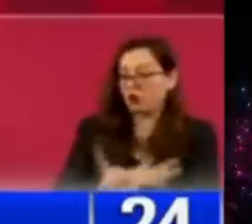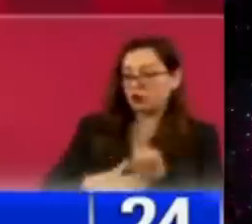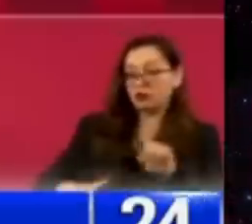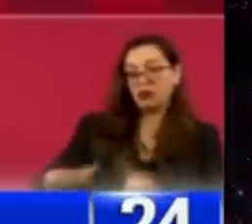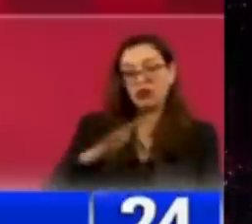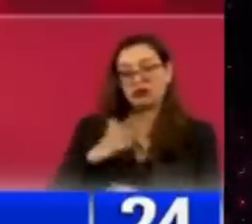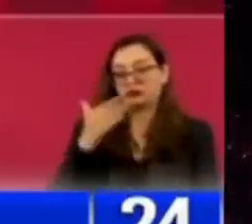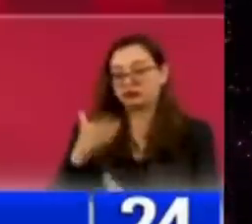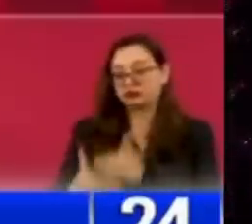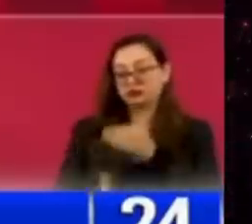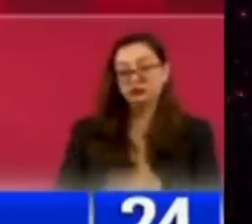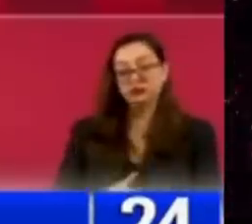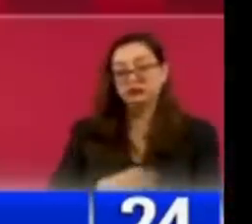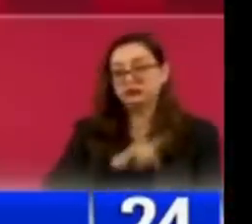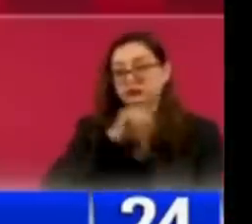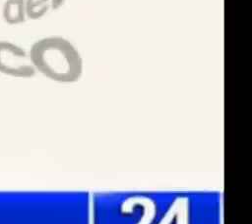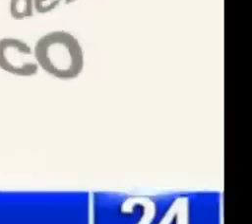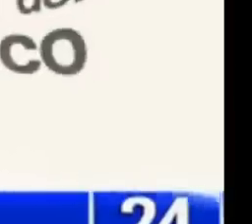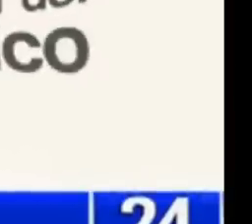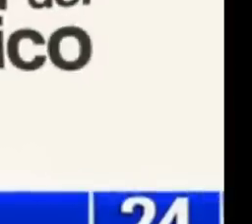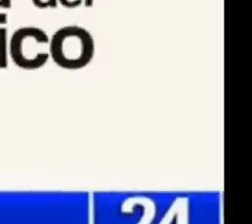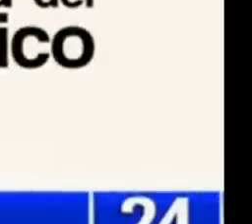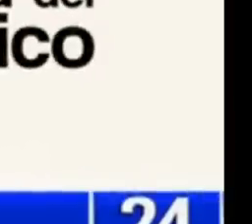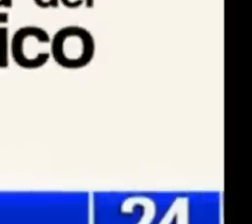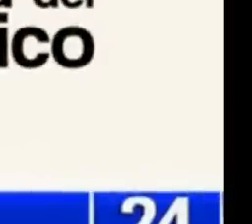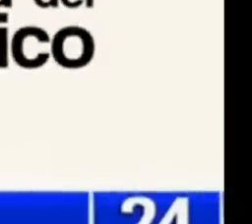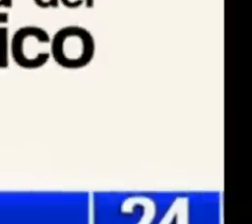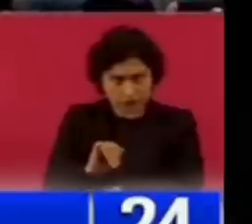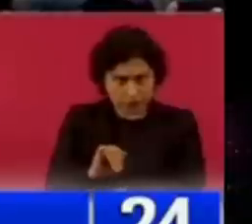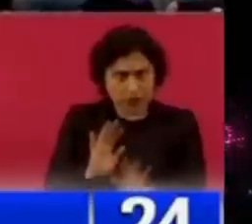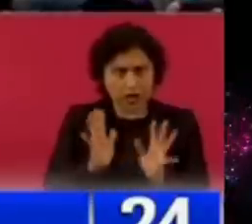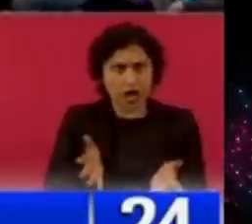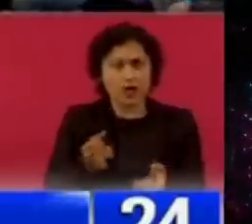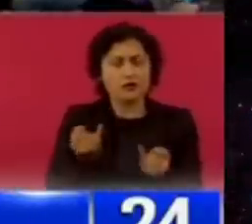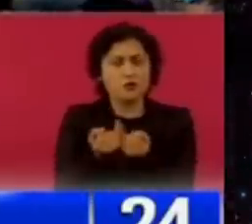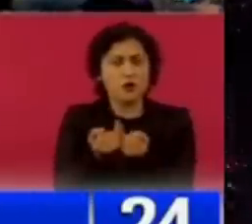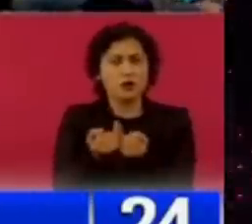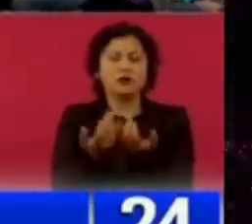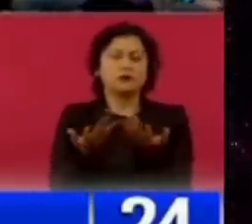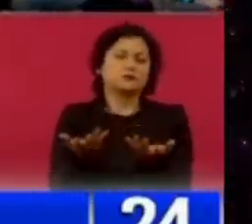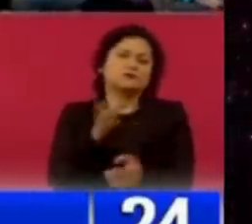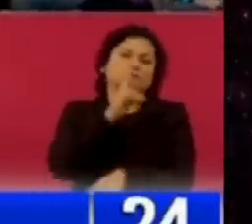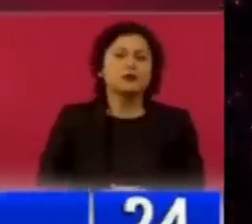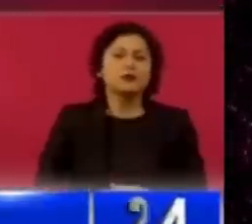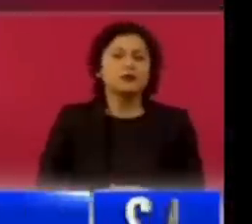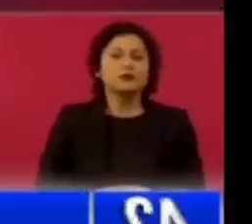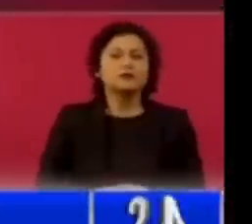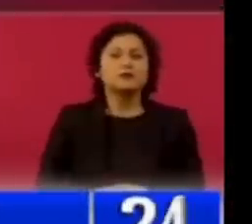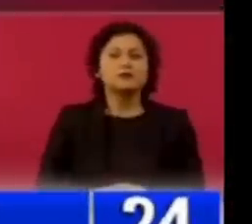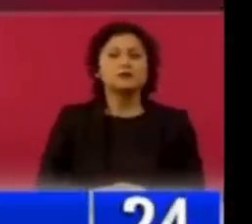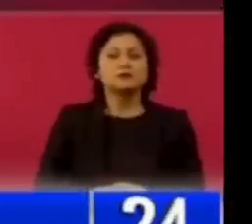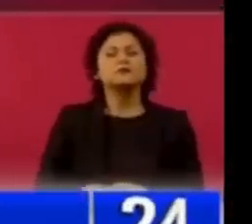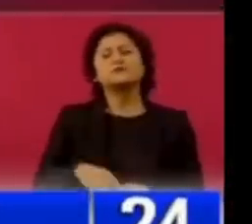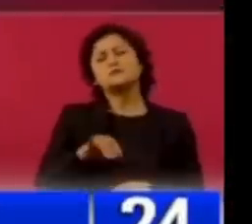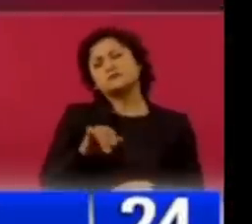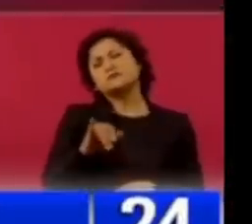tempore de la Alianza del Pacífico, hizo un preocupante anuncio. Entonces, pues se la entrego a los chilenos. Sí, sí, sí,